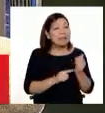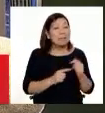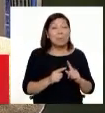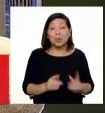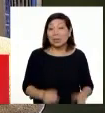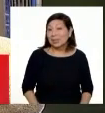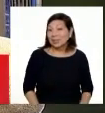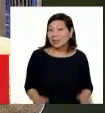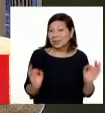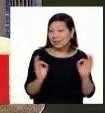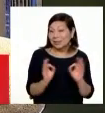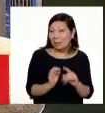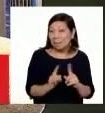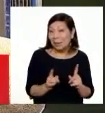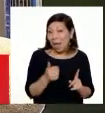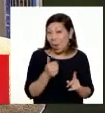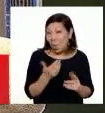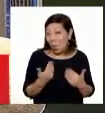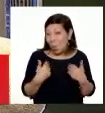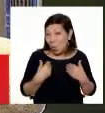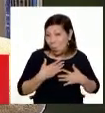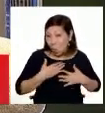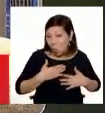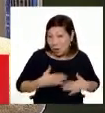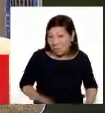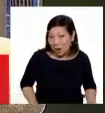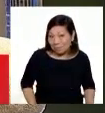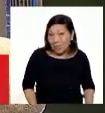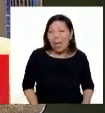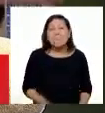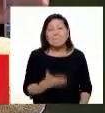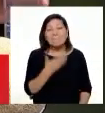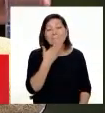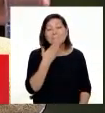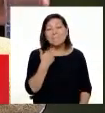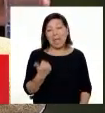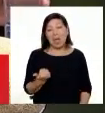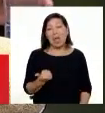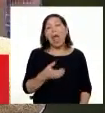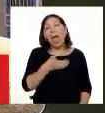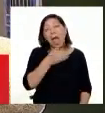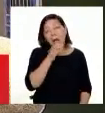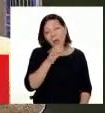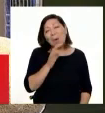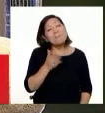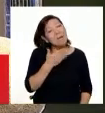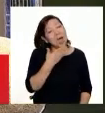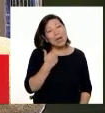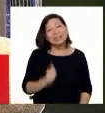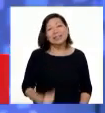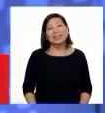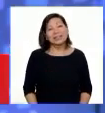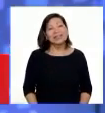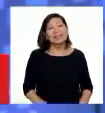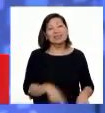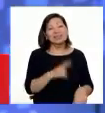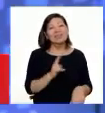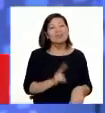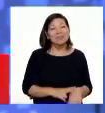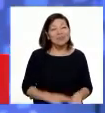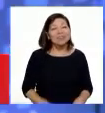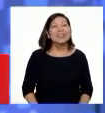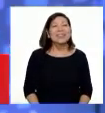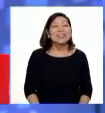persona, porque reemplaza el alcohol, reemplaza el agua en el cuerpo. Entonces es mejor preferir el agua claro, de manera natural. Claro, es